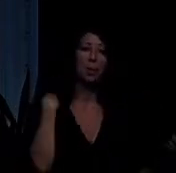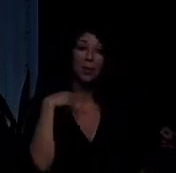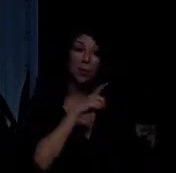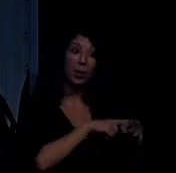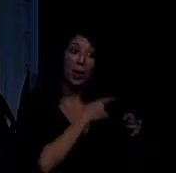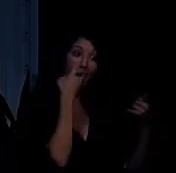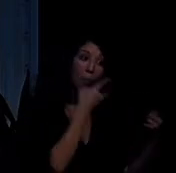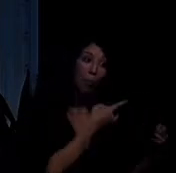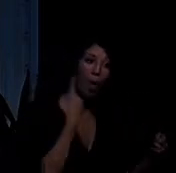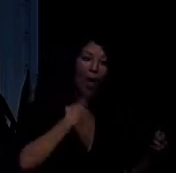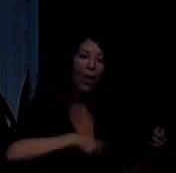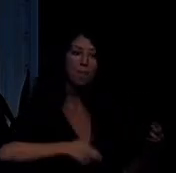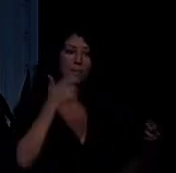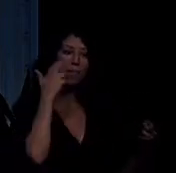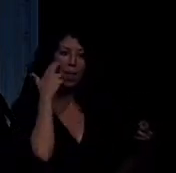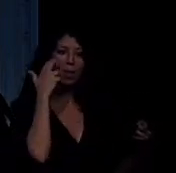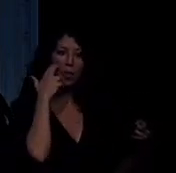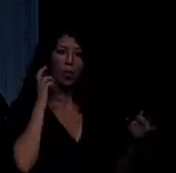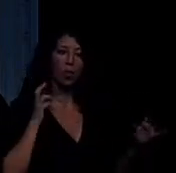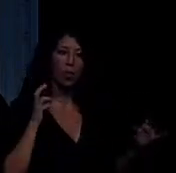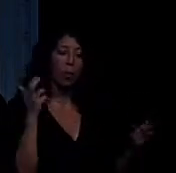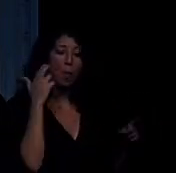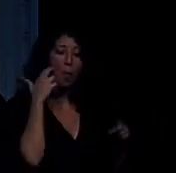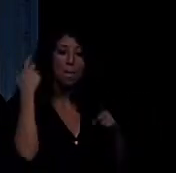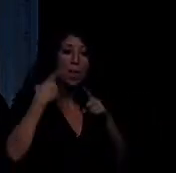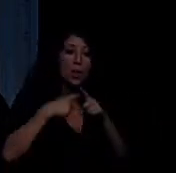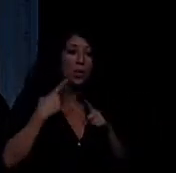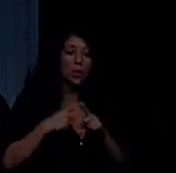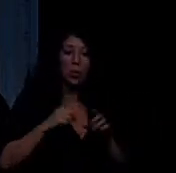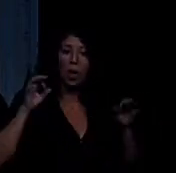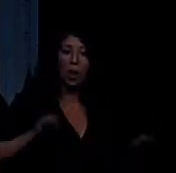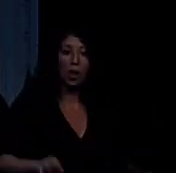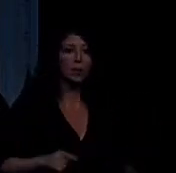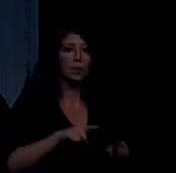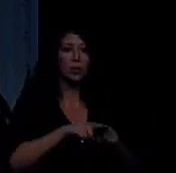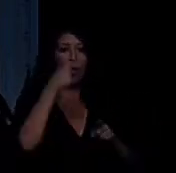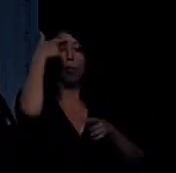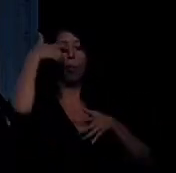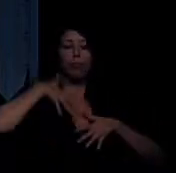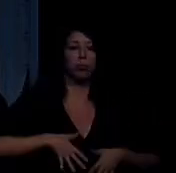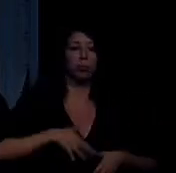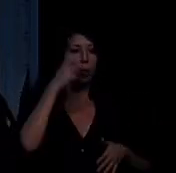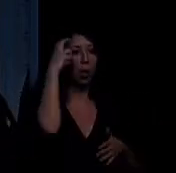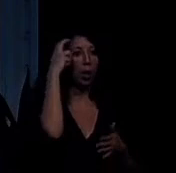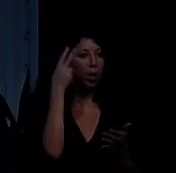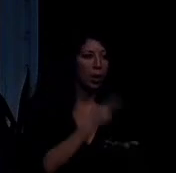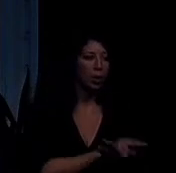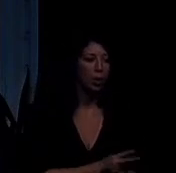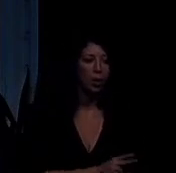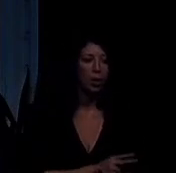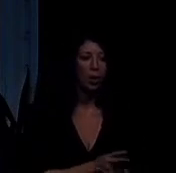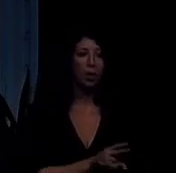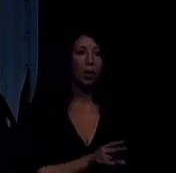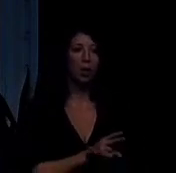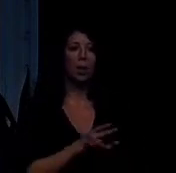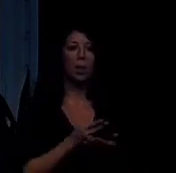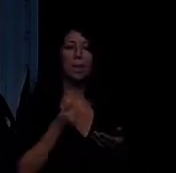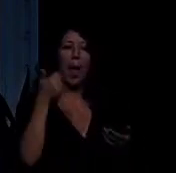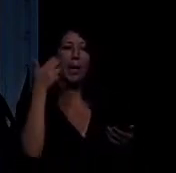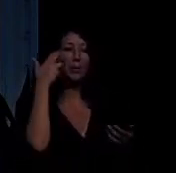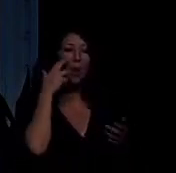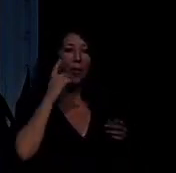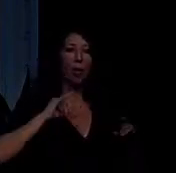aterraba, ¿no? Me entró el terror sexual, entró dentro de mí, no podía dormir, me entraron muchos